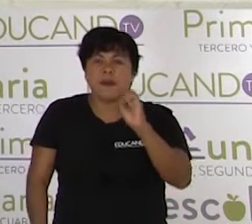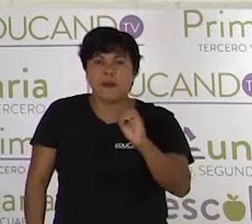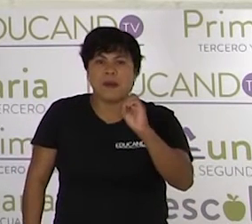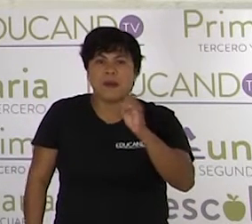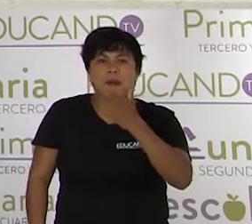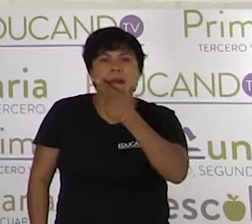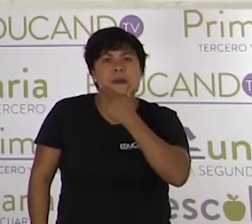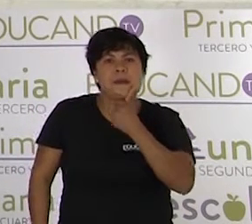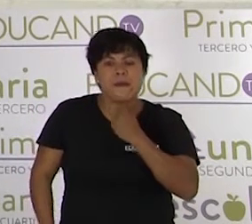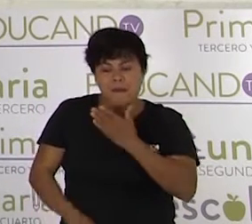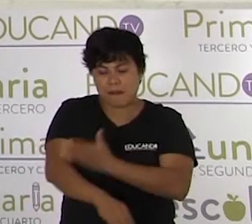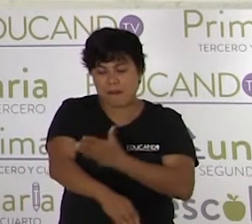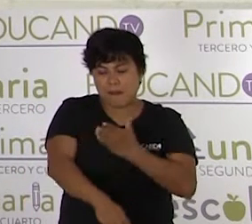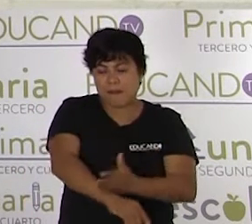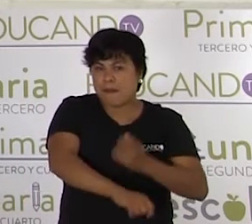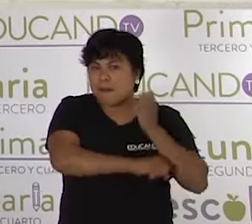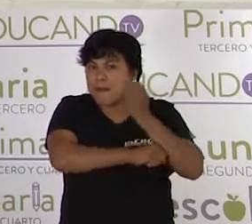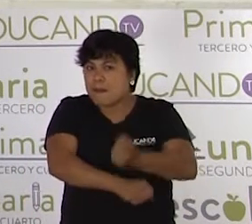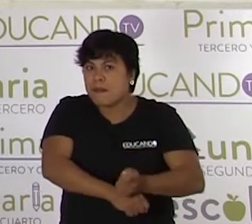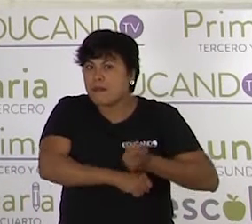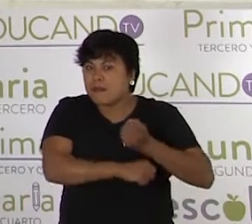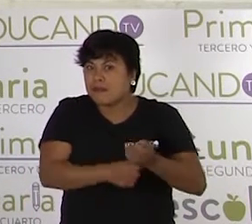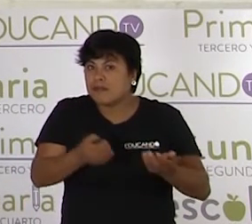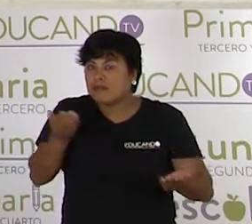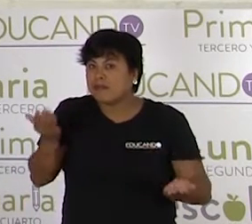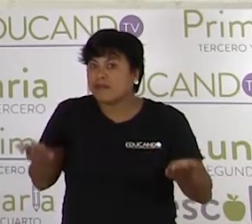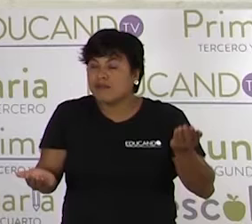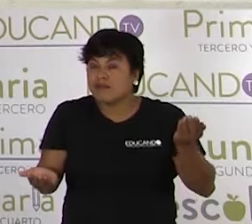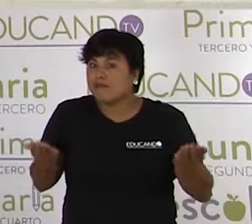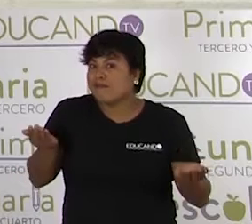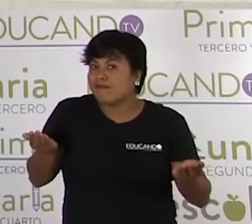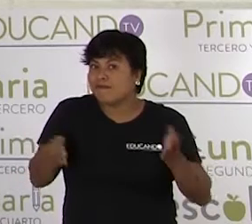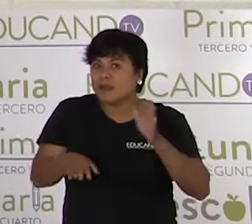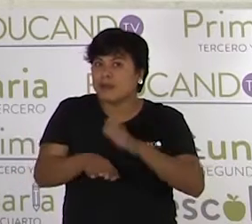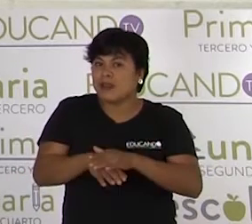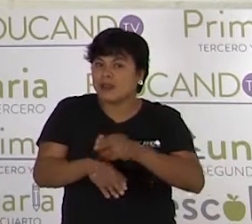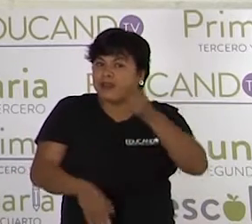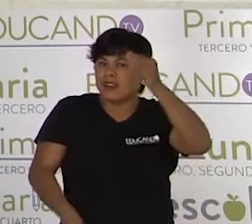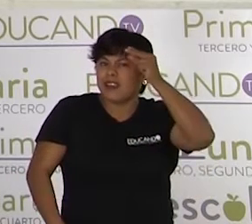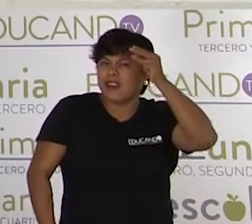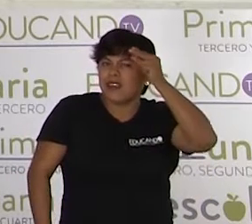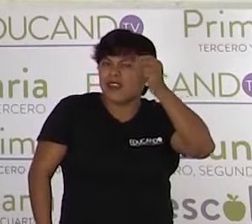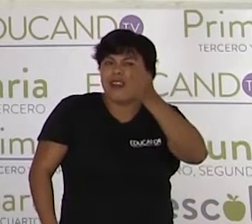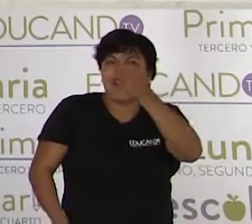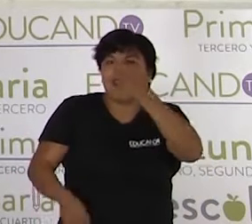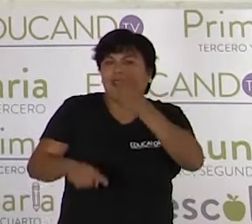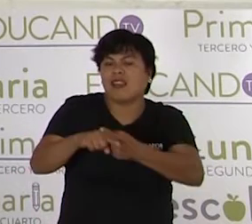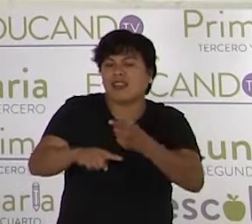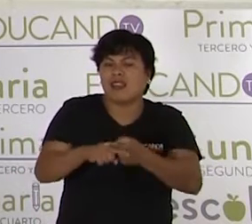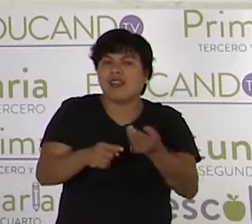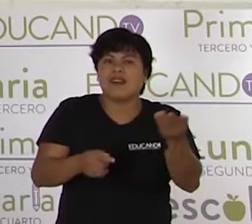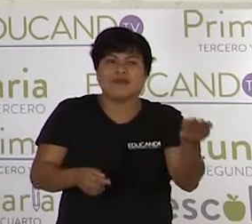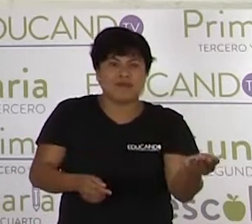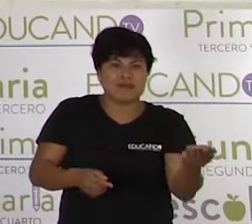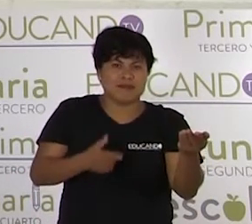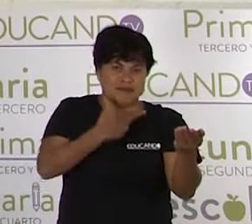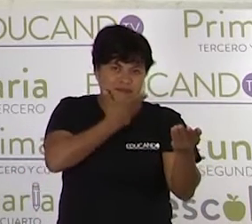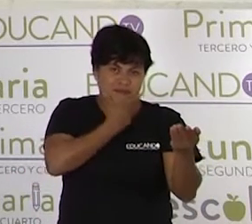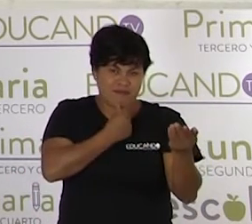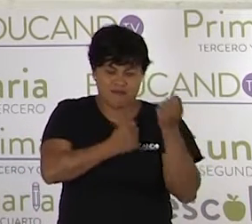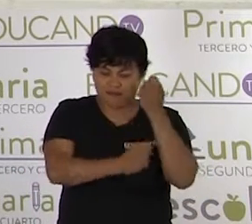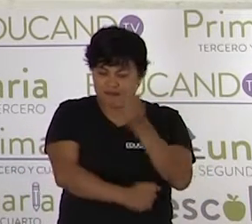el cazador o leñador? ¿Quién fue? ¿El leñador o el